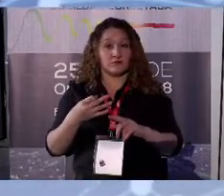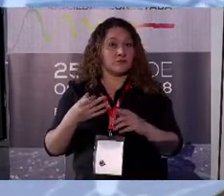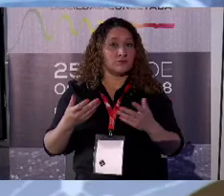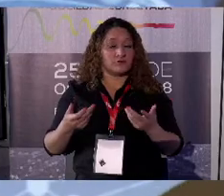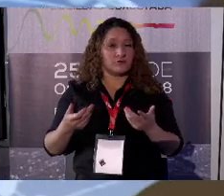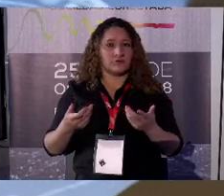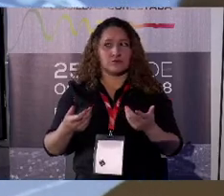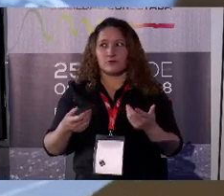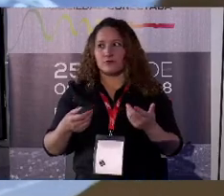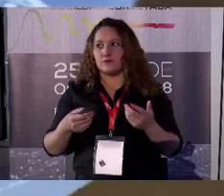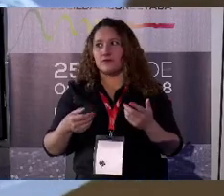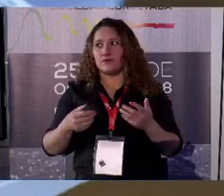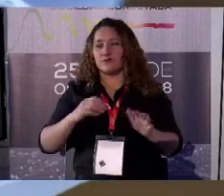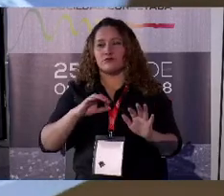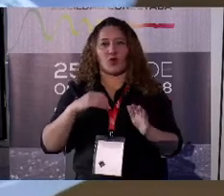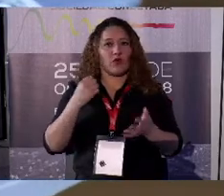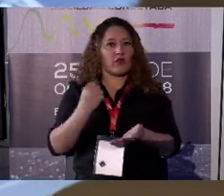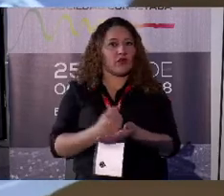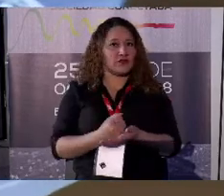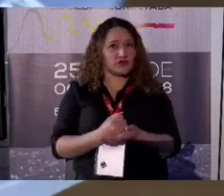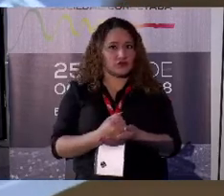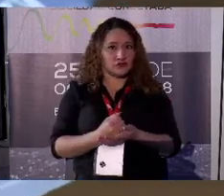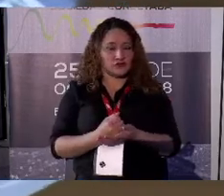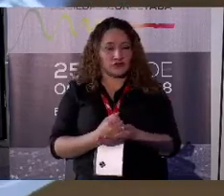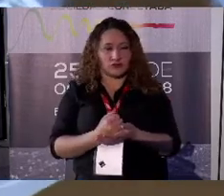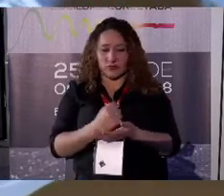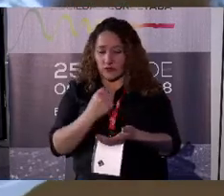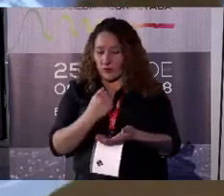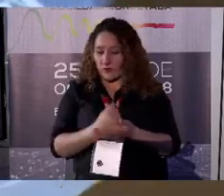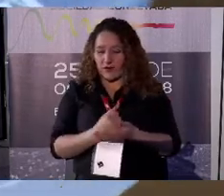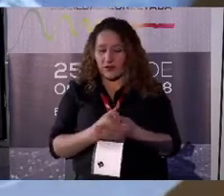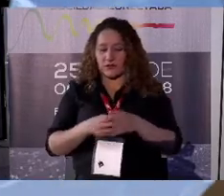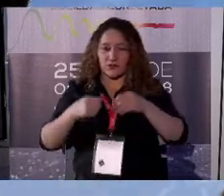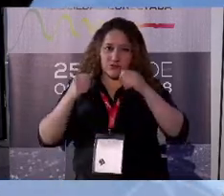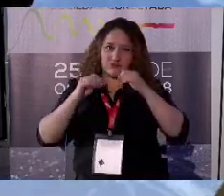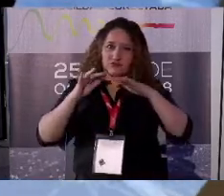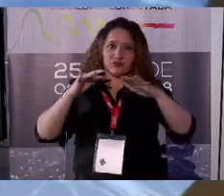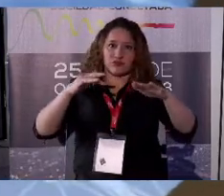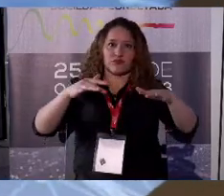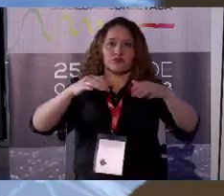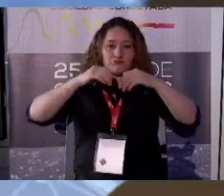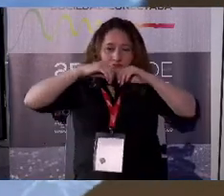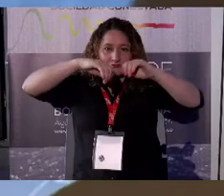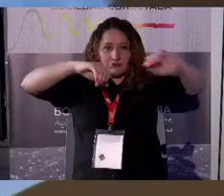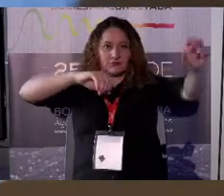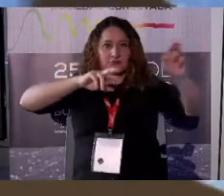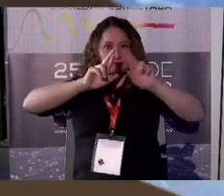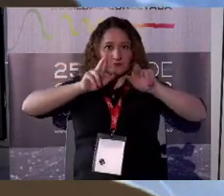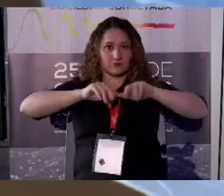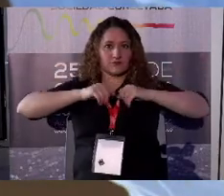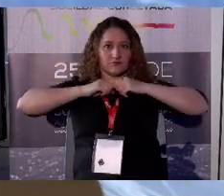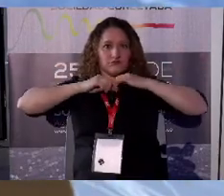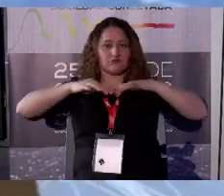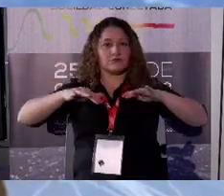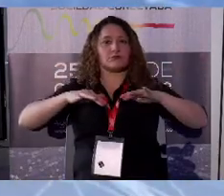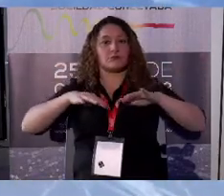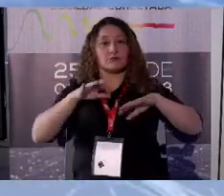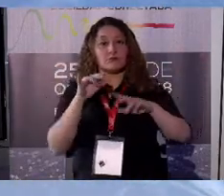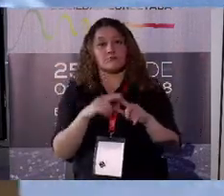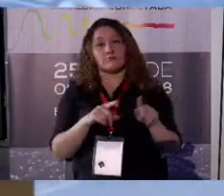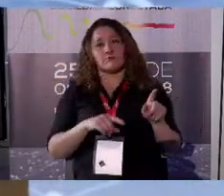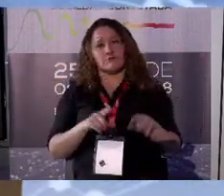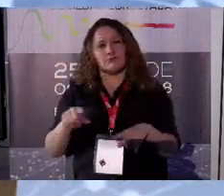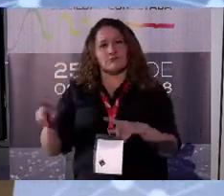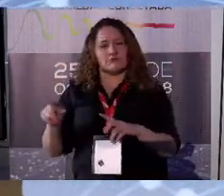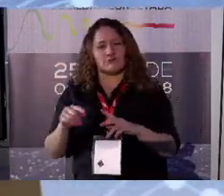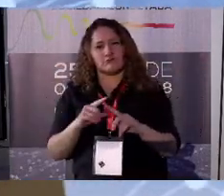haya obligaciones de cobertura, nada nuevo. Conocemos de subastas donde hay una obligación de cobertura. Pero hay unos elementos que pueden ir